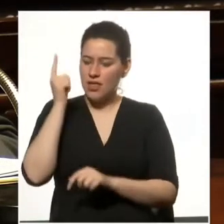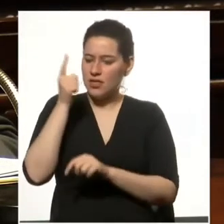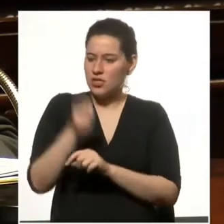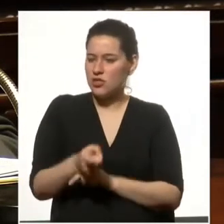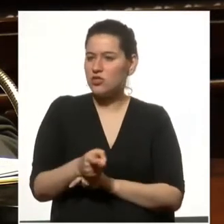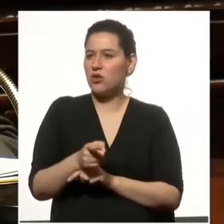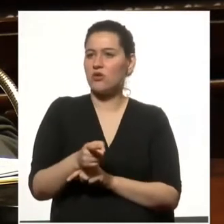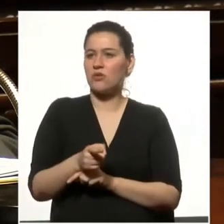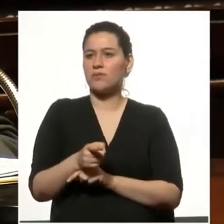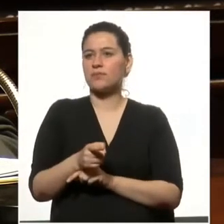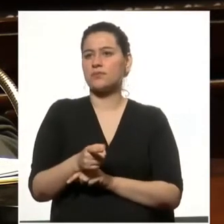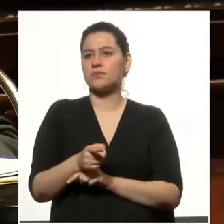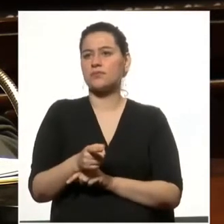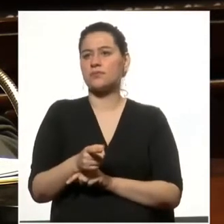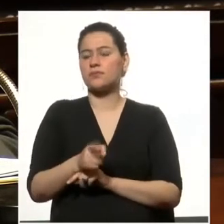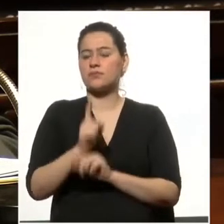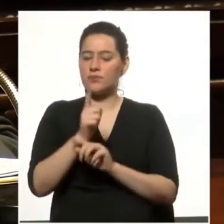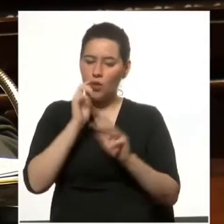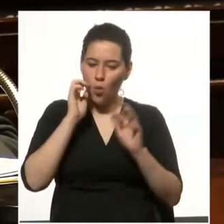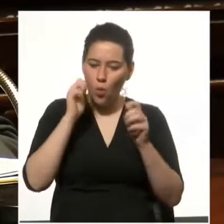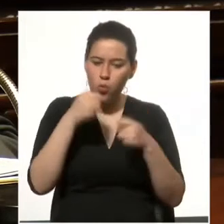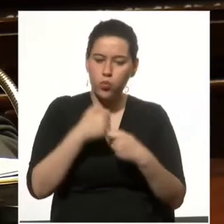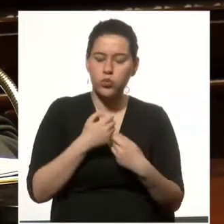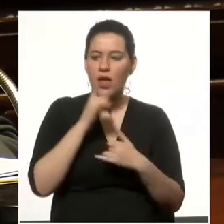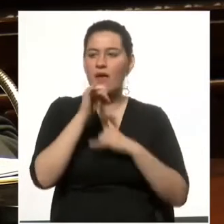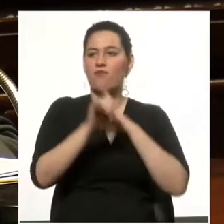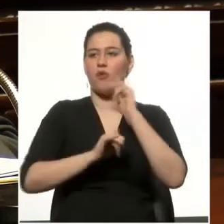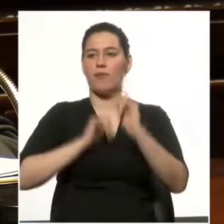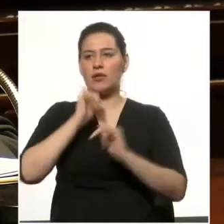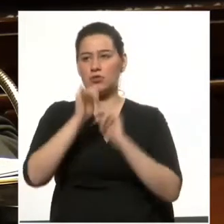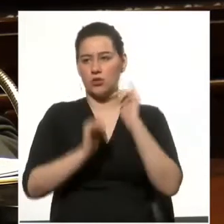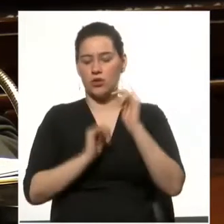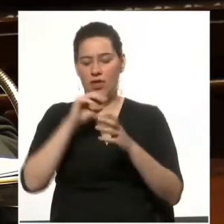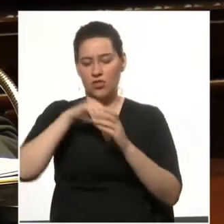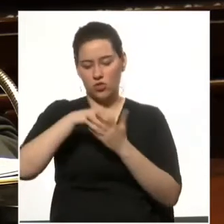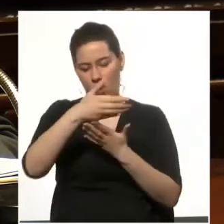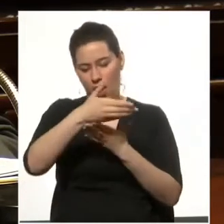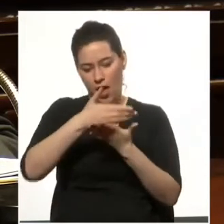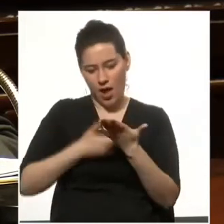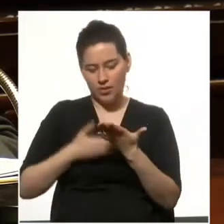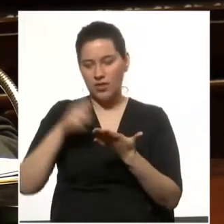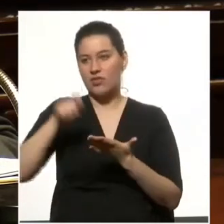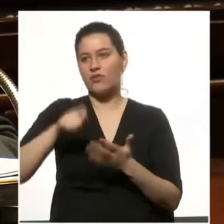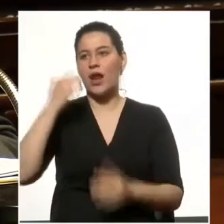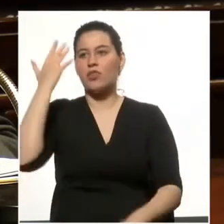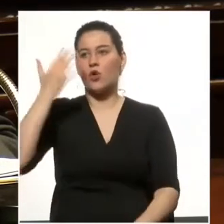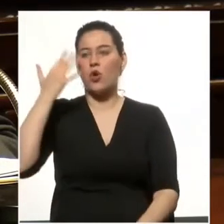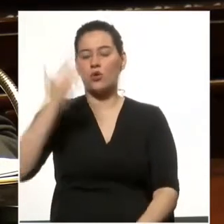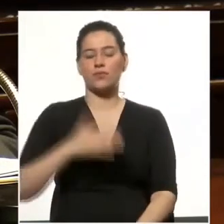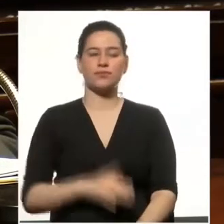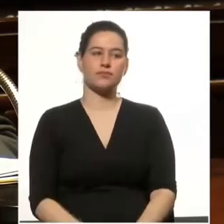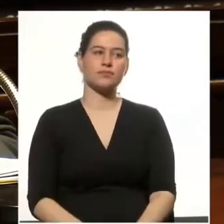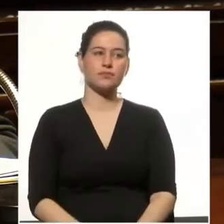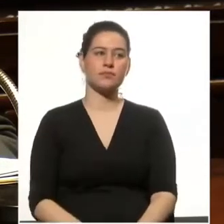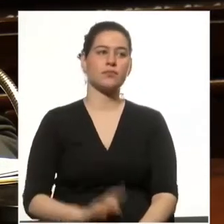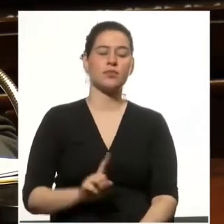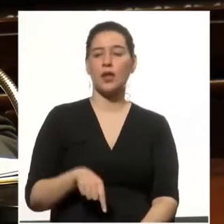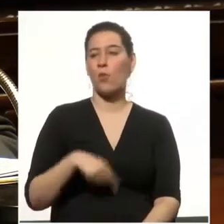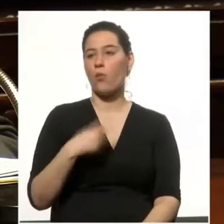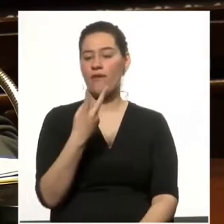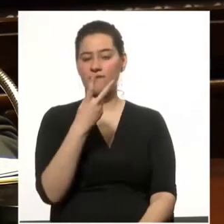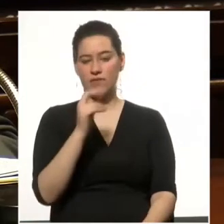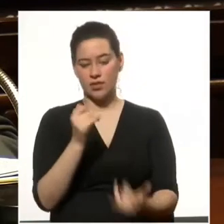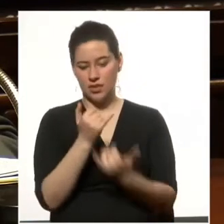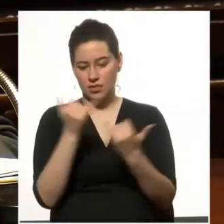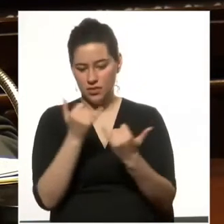que también le habían ocultado información contenida en las actas del Tribunal de Honor? Luego de pasados 20 días